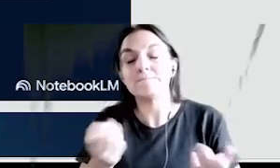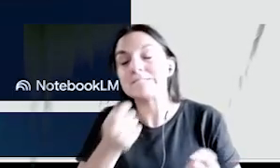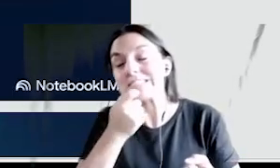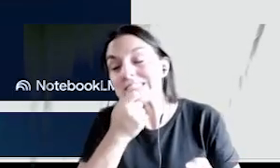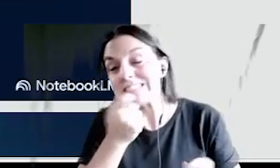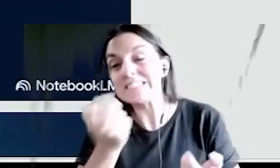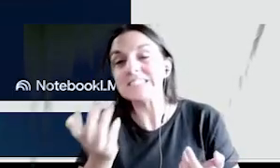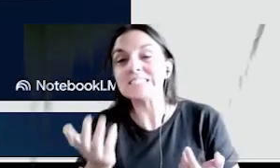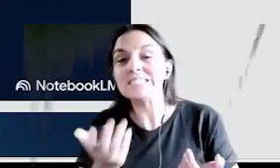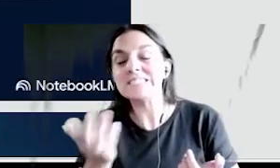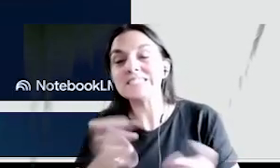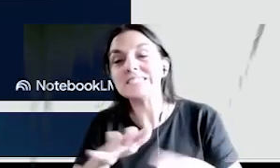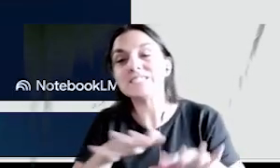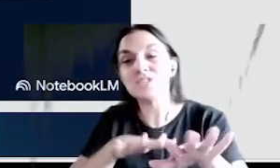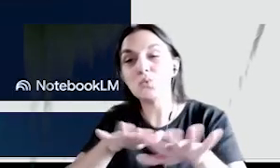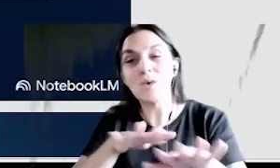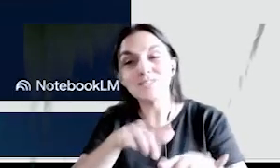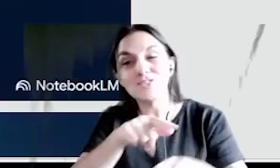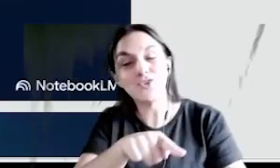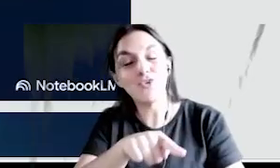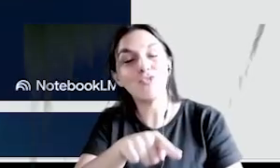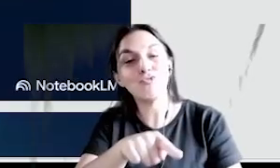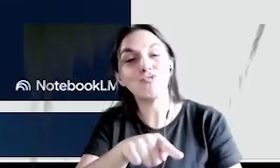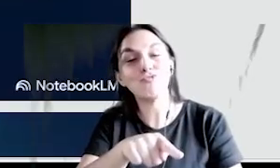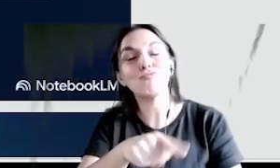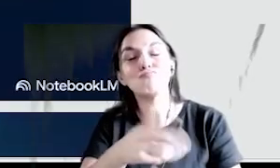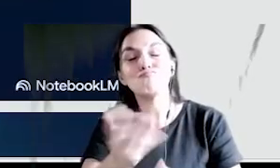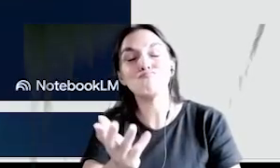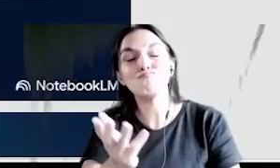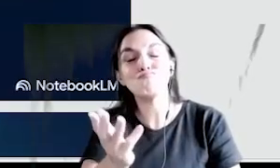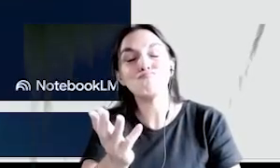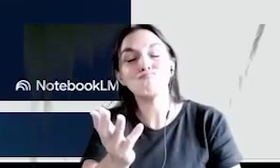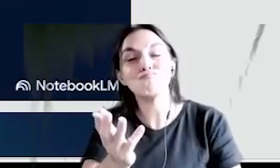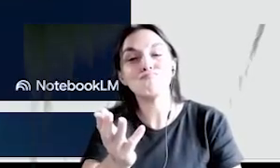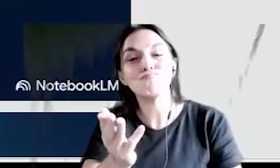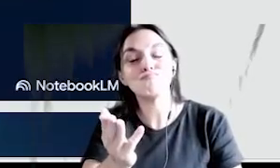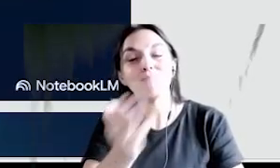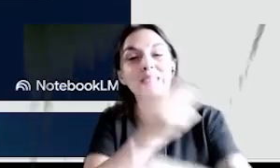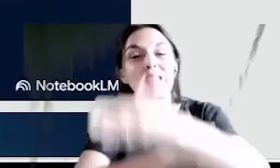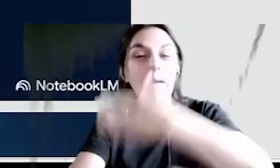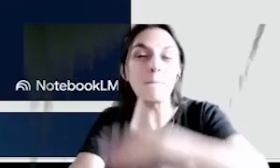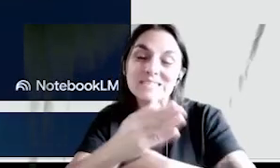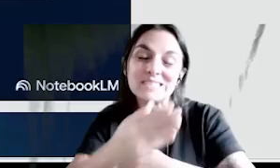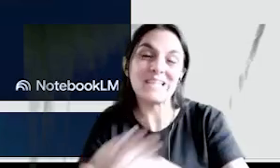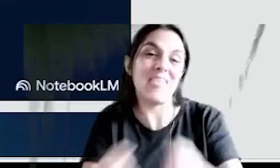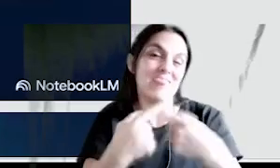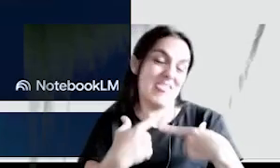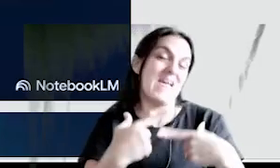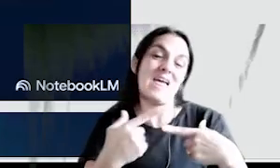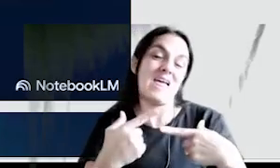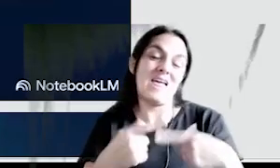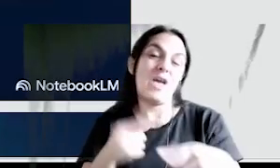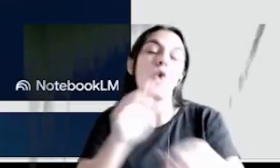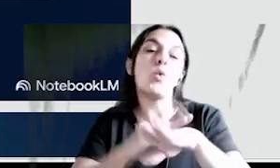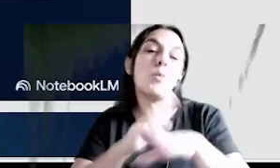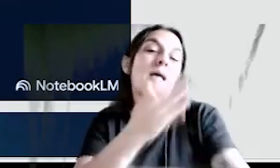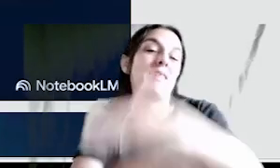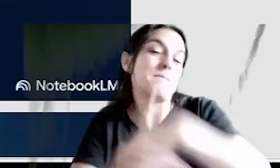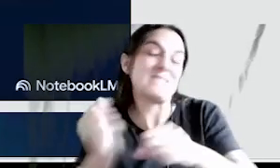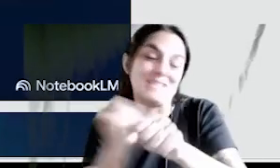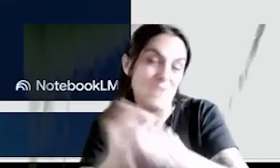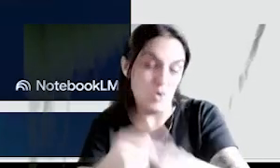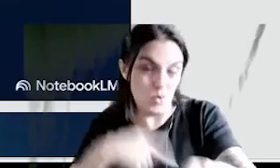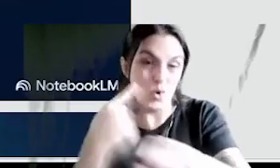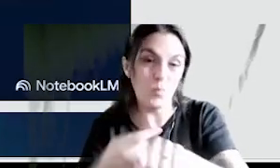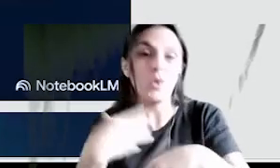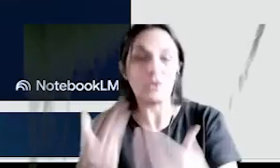situación donde no tenga, la discapacidad no le permita estar habilitado para trabajar. Entonces, acá hay que